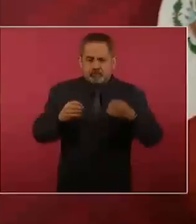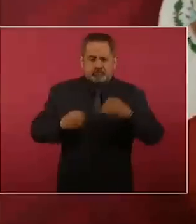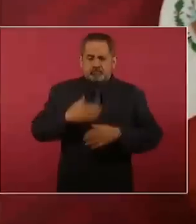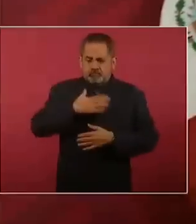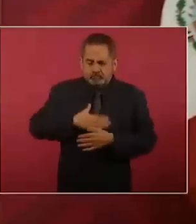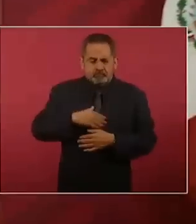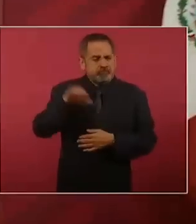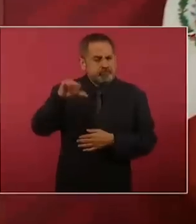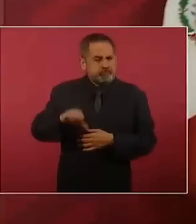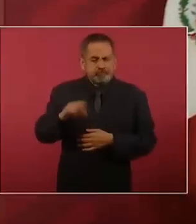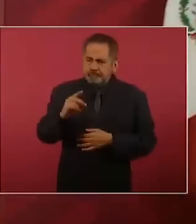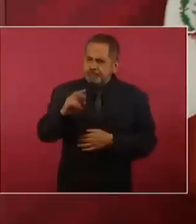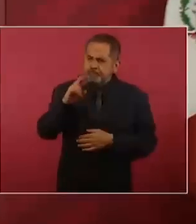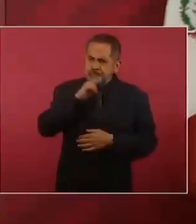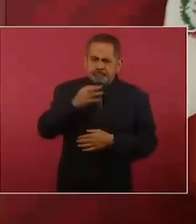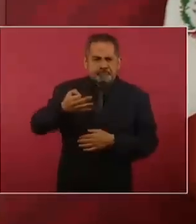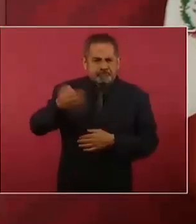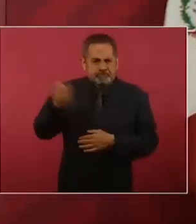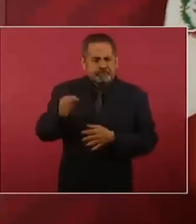expedita.